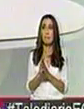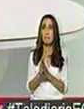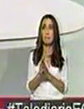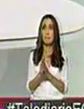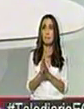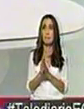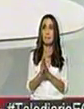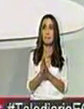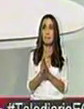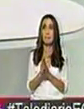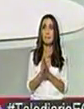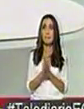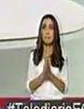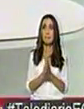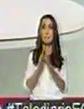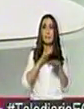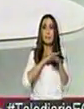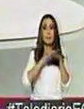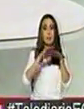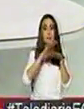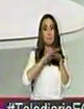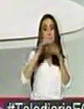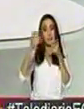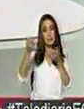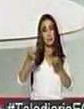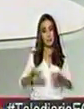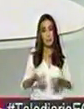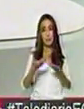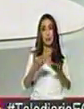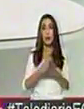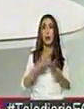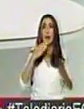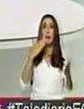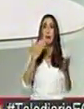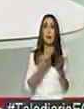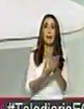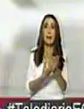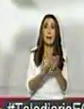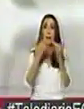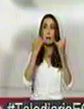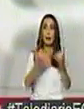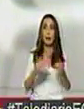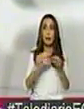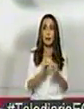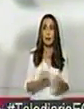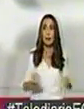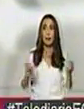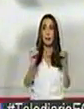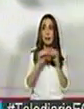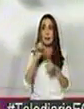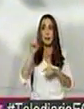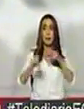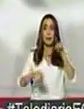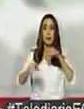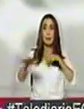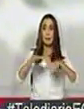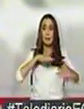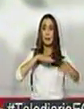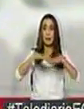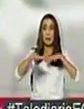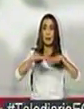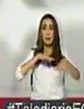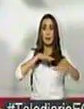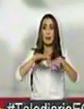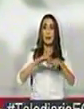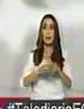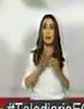la invitación. Muy bien, muchas gracias, don Orlando Tipán, le agradecemos. Va a haber también, se van a realizar varias actividades allá